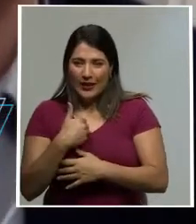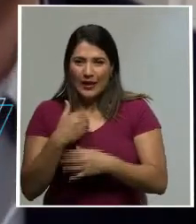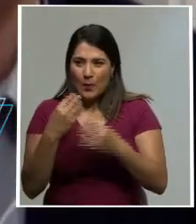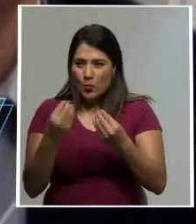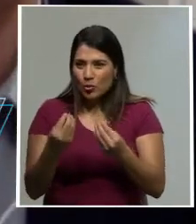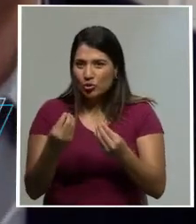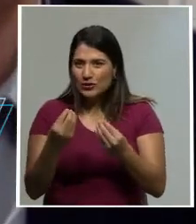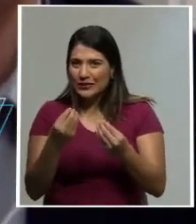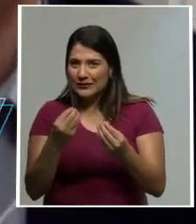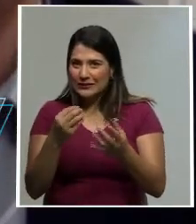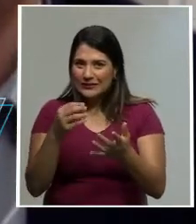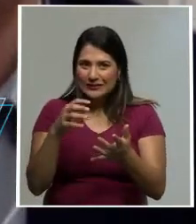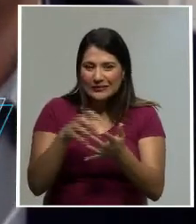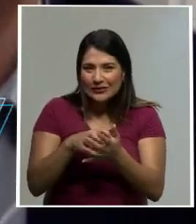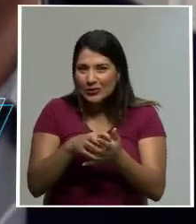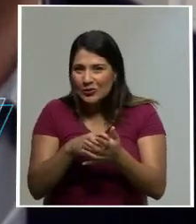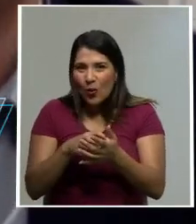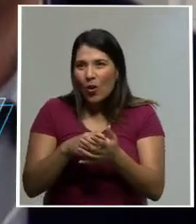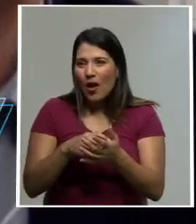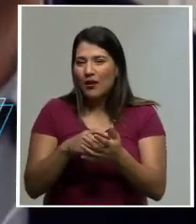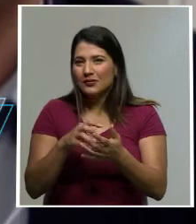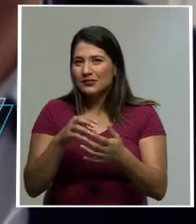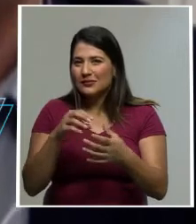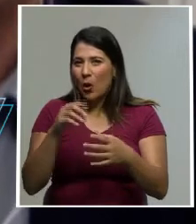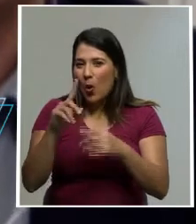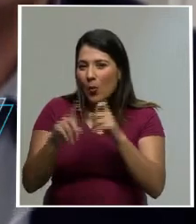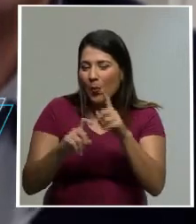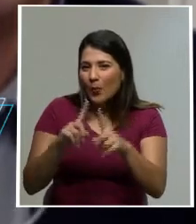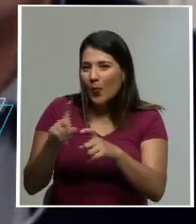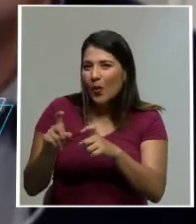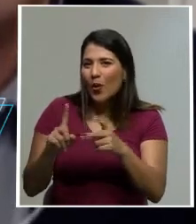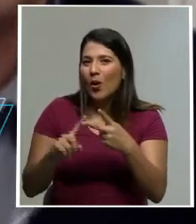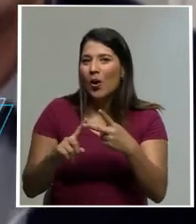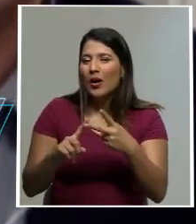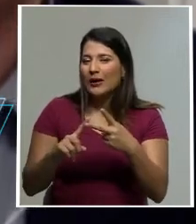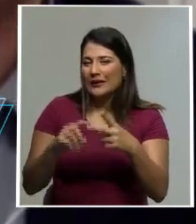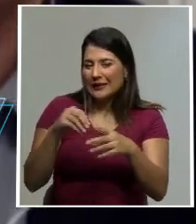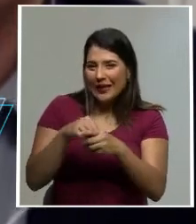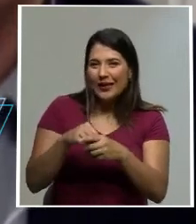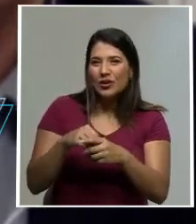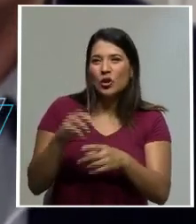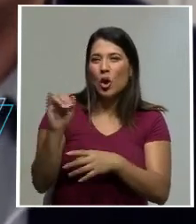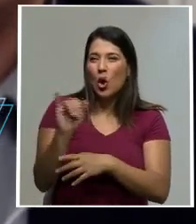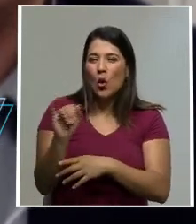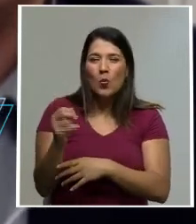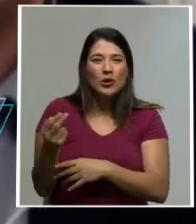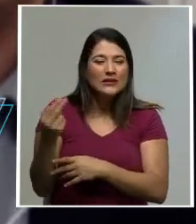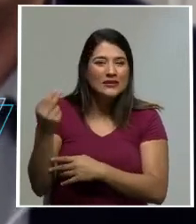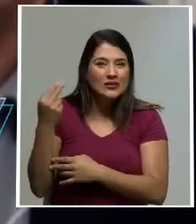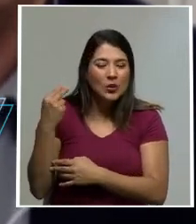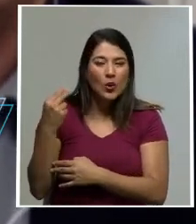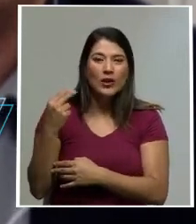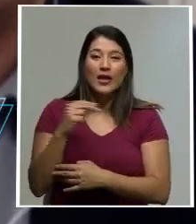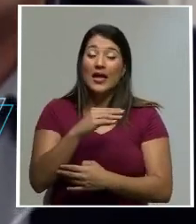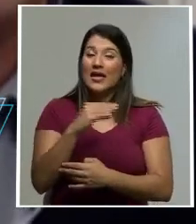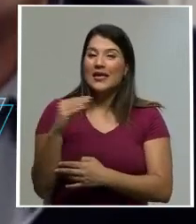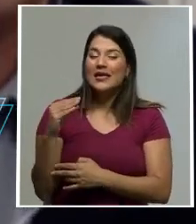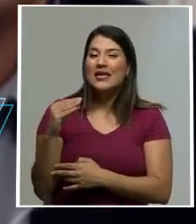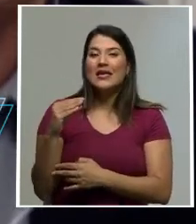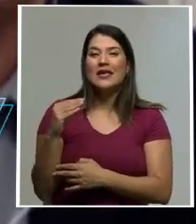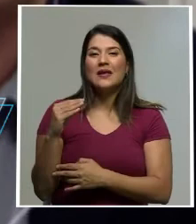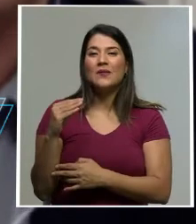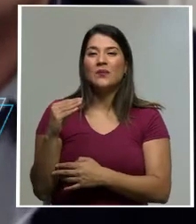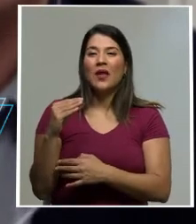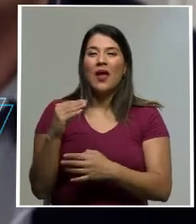acertijos dentro y tiene muchas pistas históricas y referencias